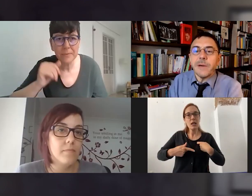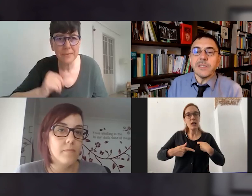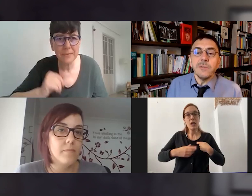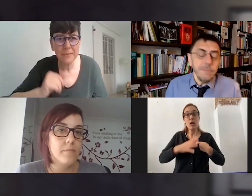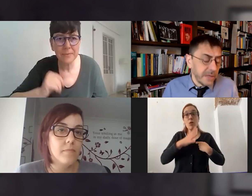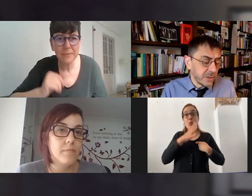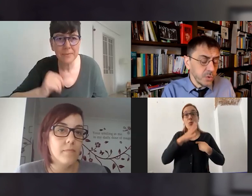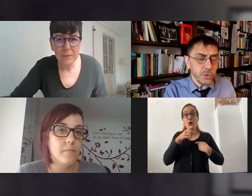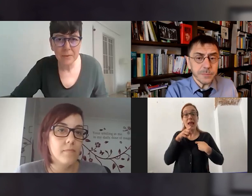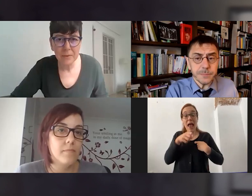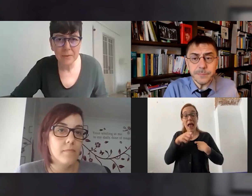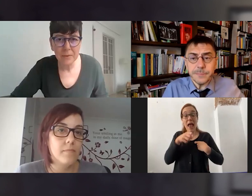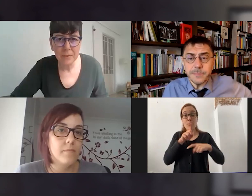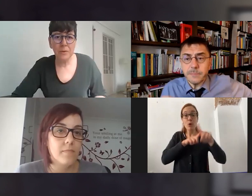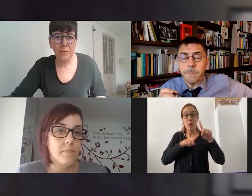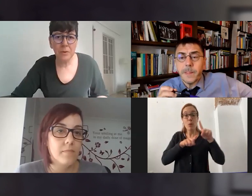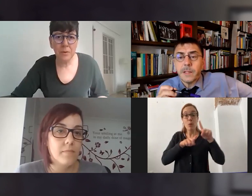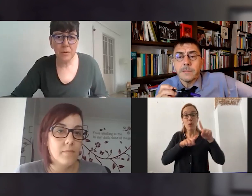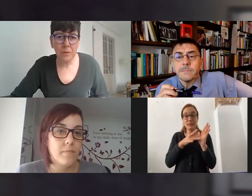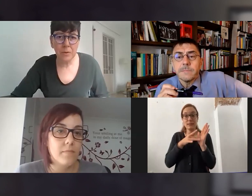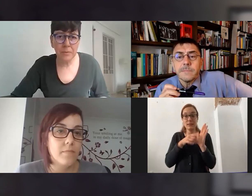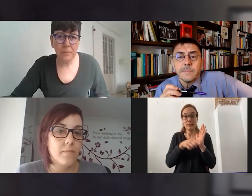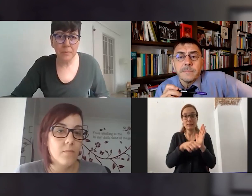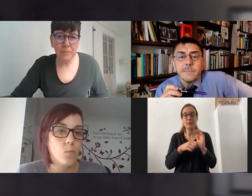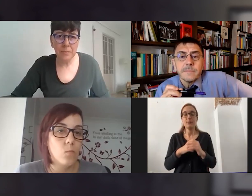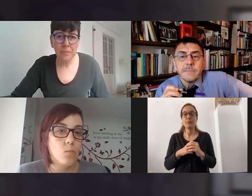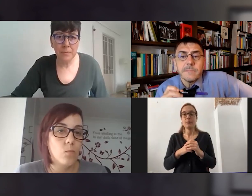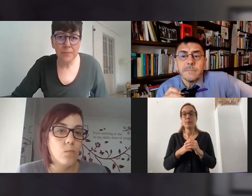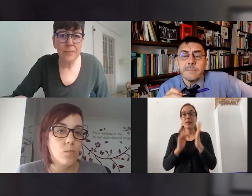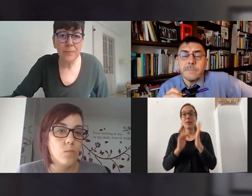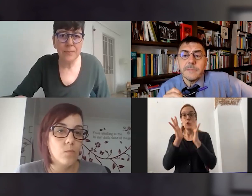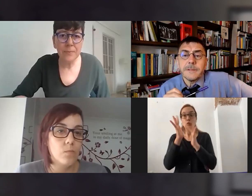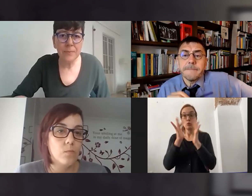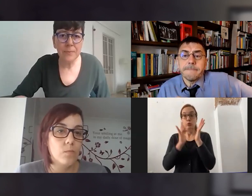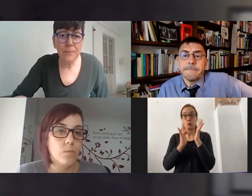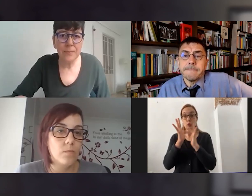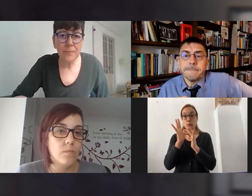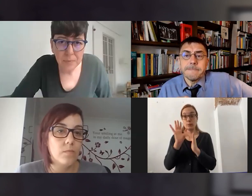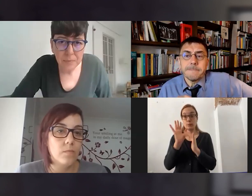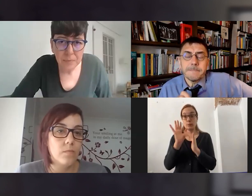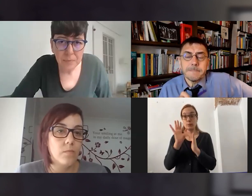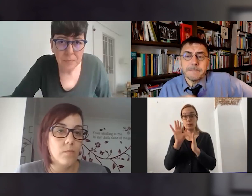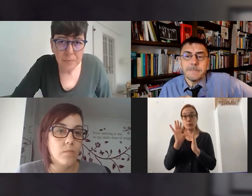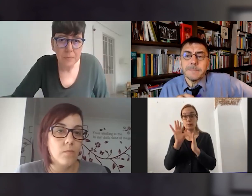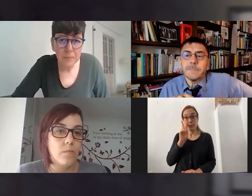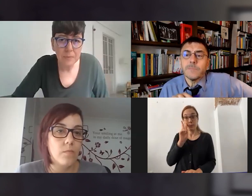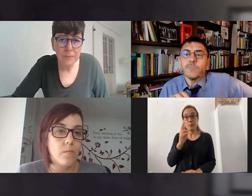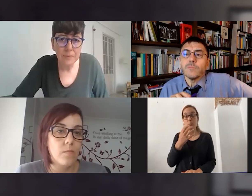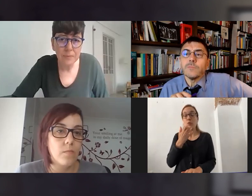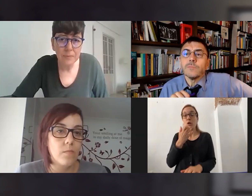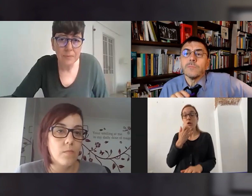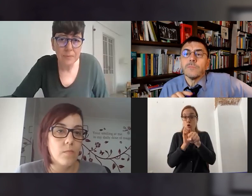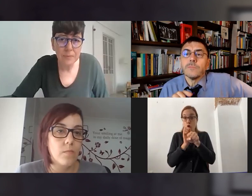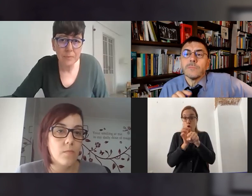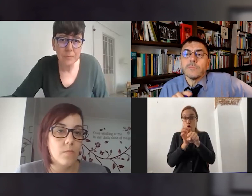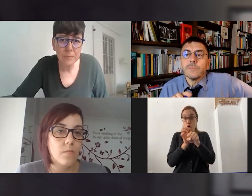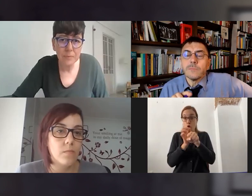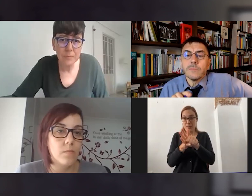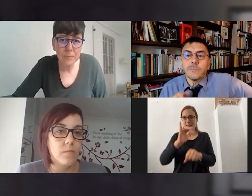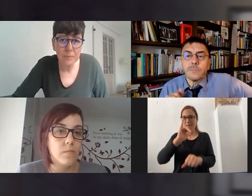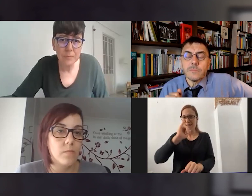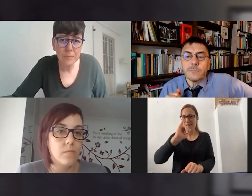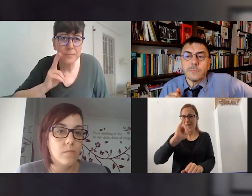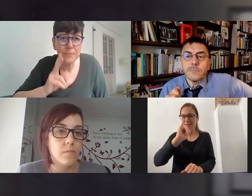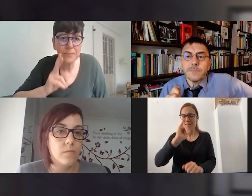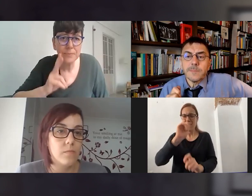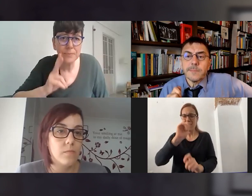problemas, ¿no, Jesús? Claro, es decir, lo estamos viendo con el COVID-19. Vemos cómo hay un montón de asociaciones o